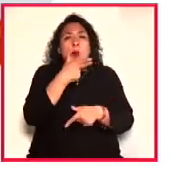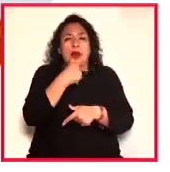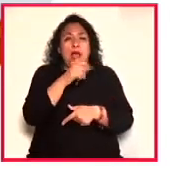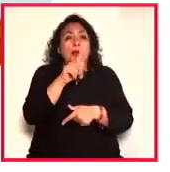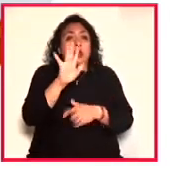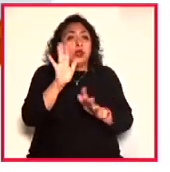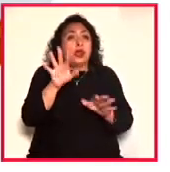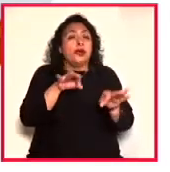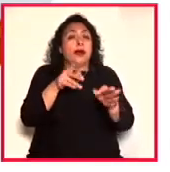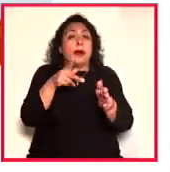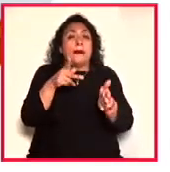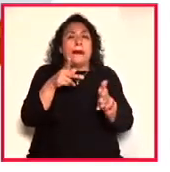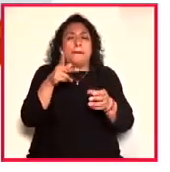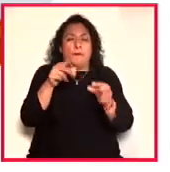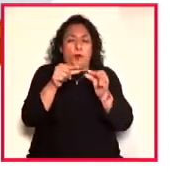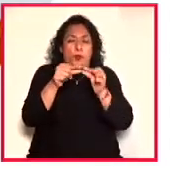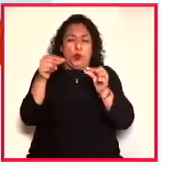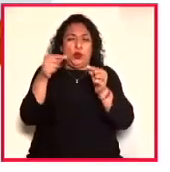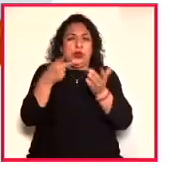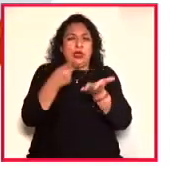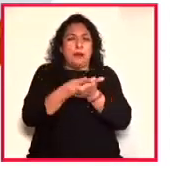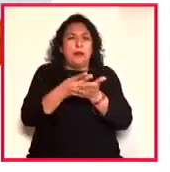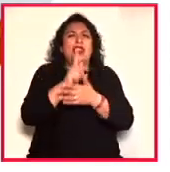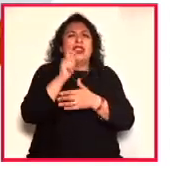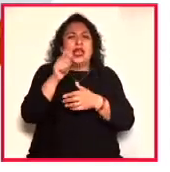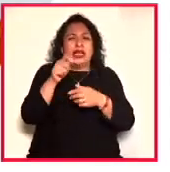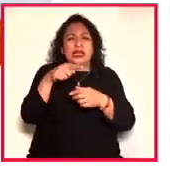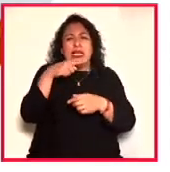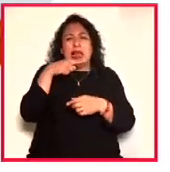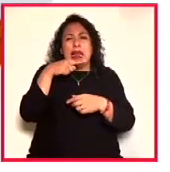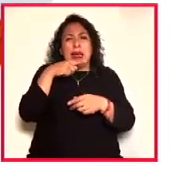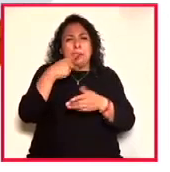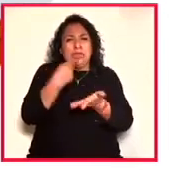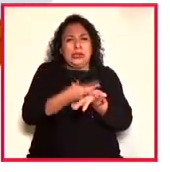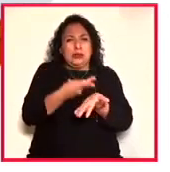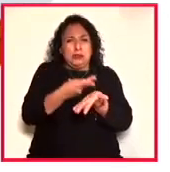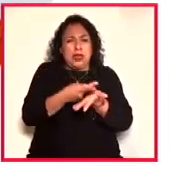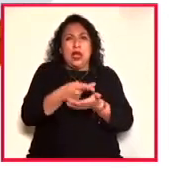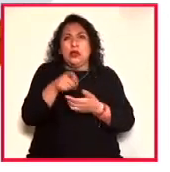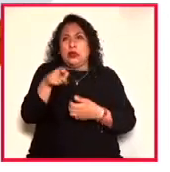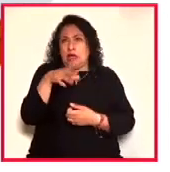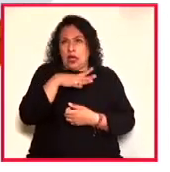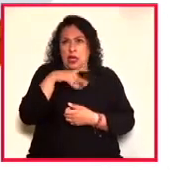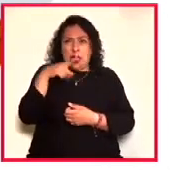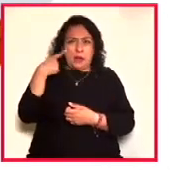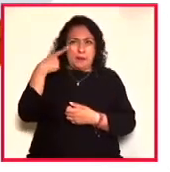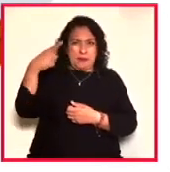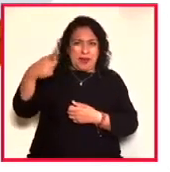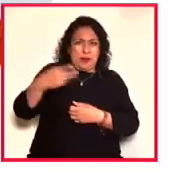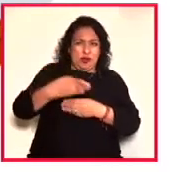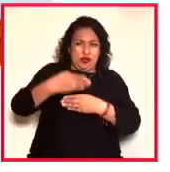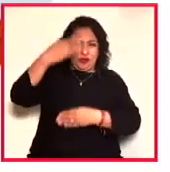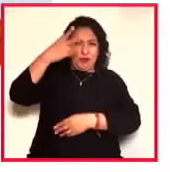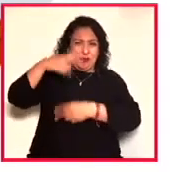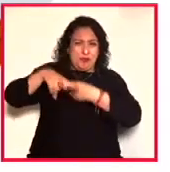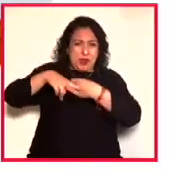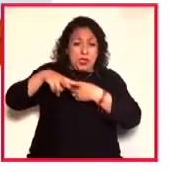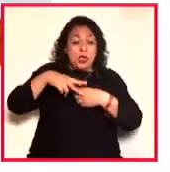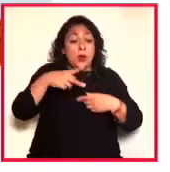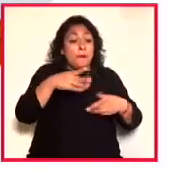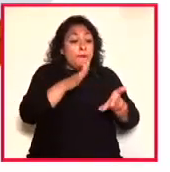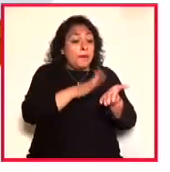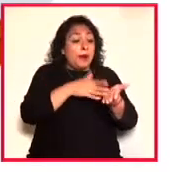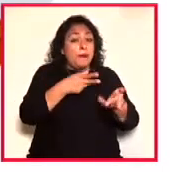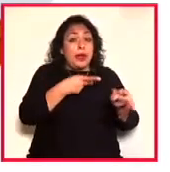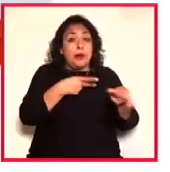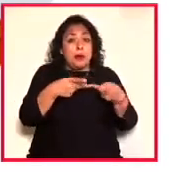plata y la punta de plata es un lápiz de plata, los tenemos aquí en la vitrina y se prepara el papel